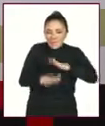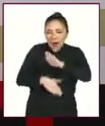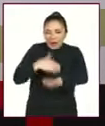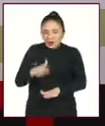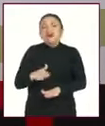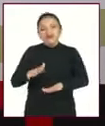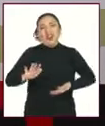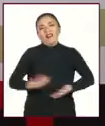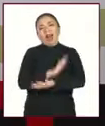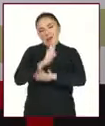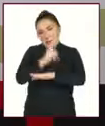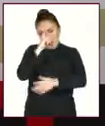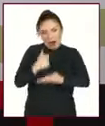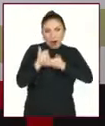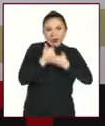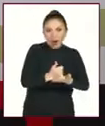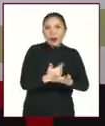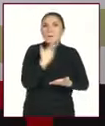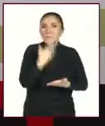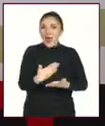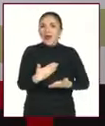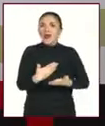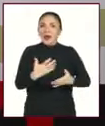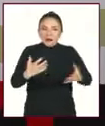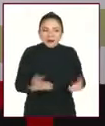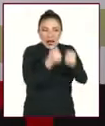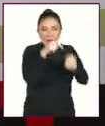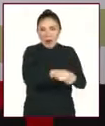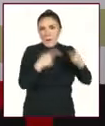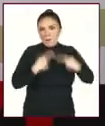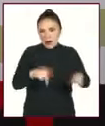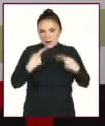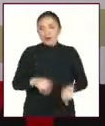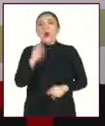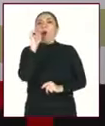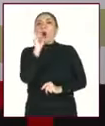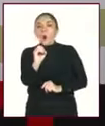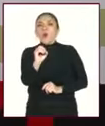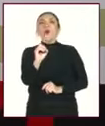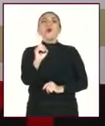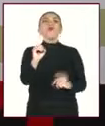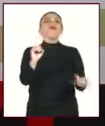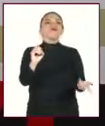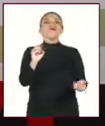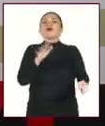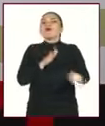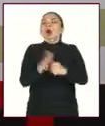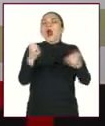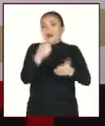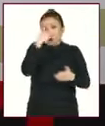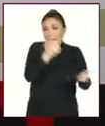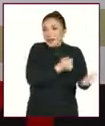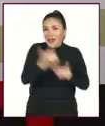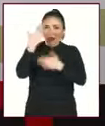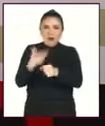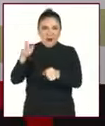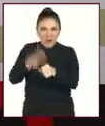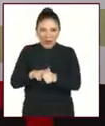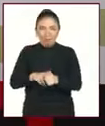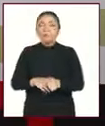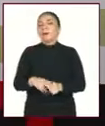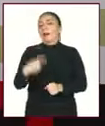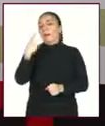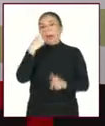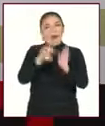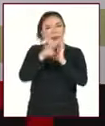dar una buena reanimación o los pasos que se dan antes de llegar al hospital. En este caso,